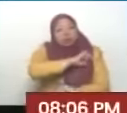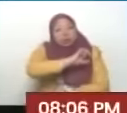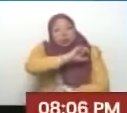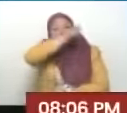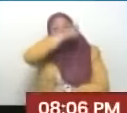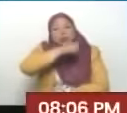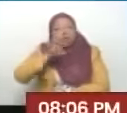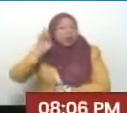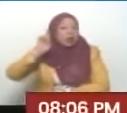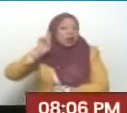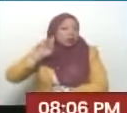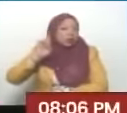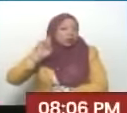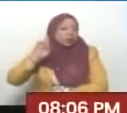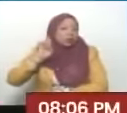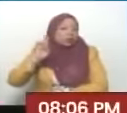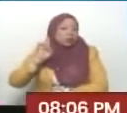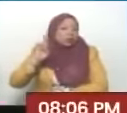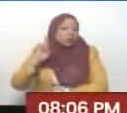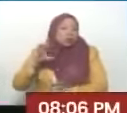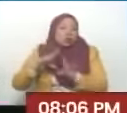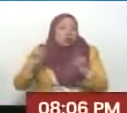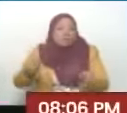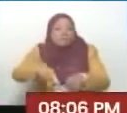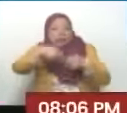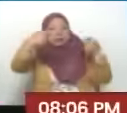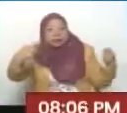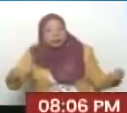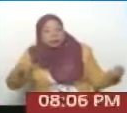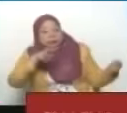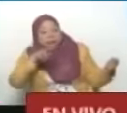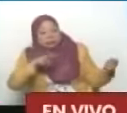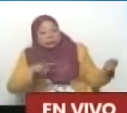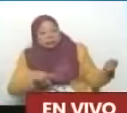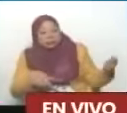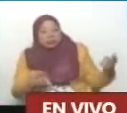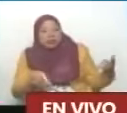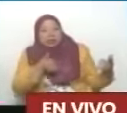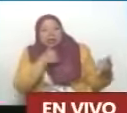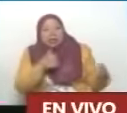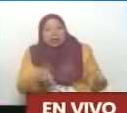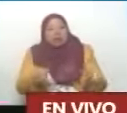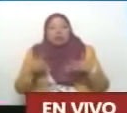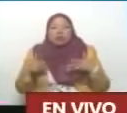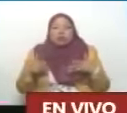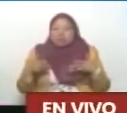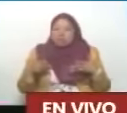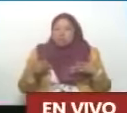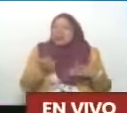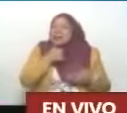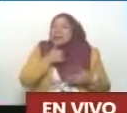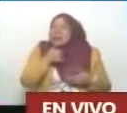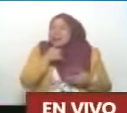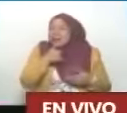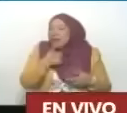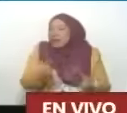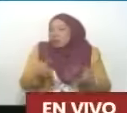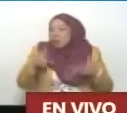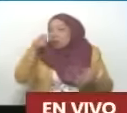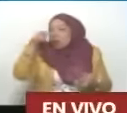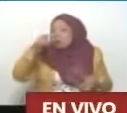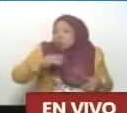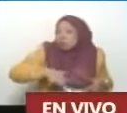las radios, todos los periódicos. ¿Y quién triunfó? ¿Ellos o el pueblo?